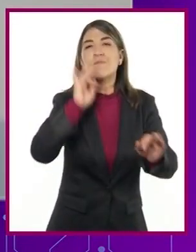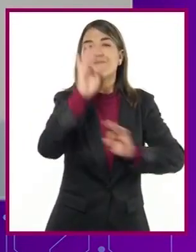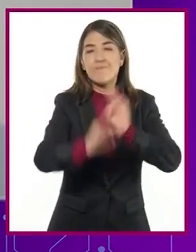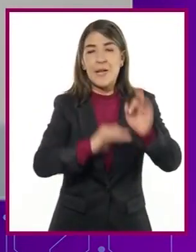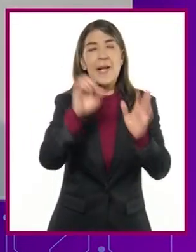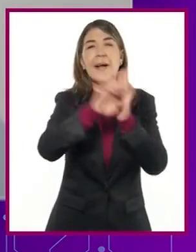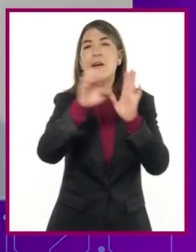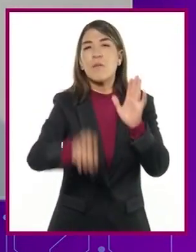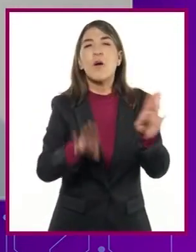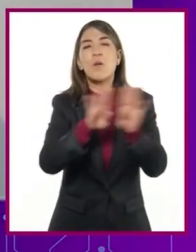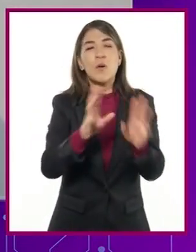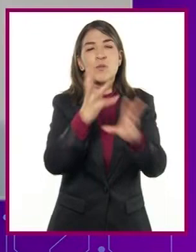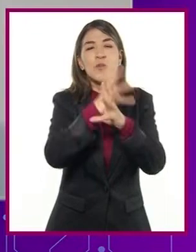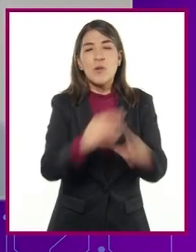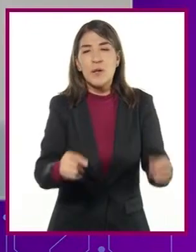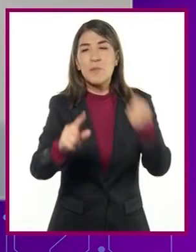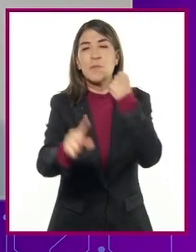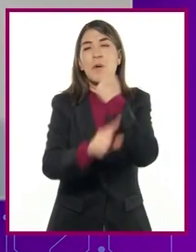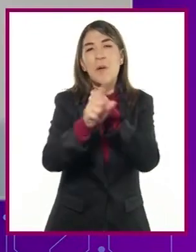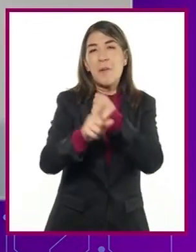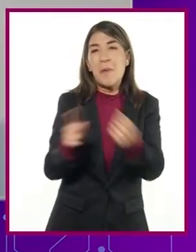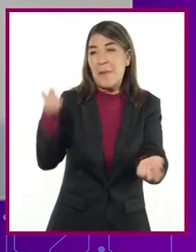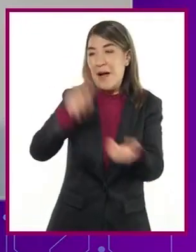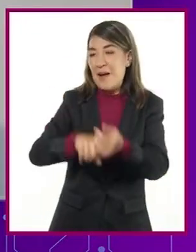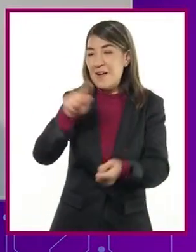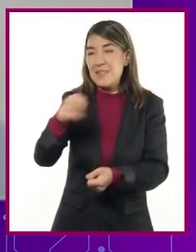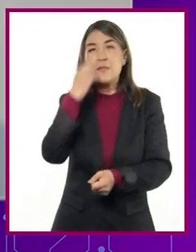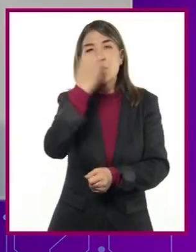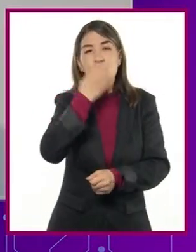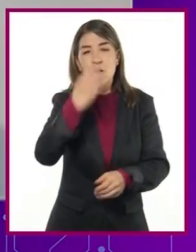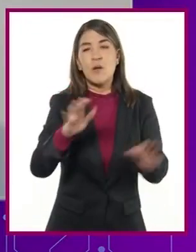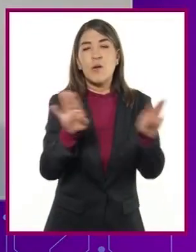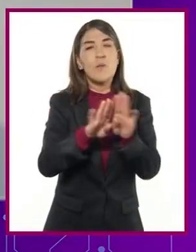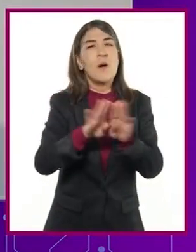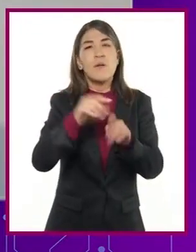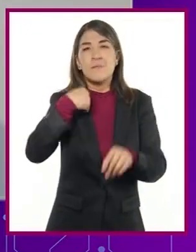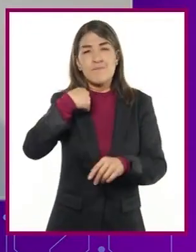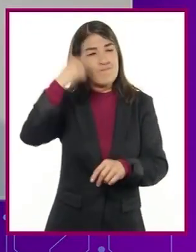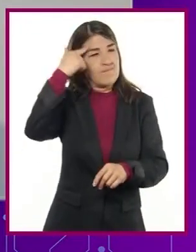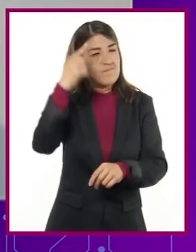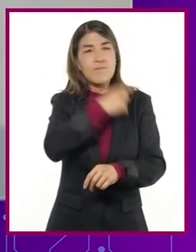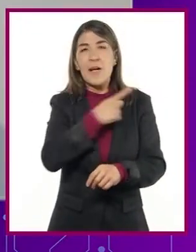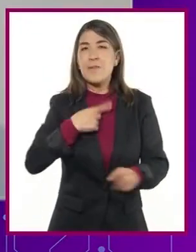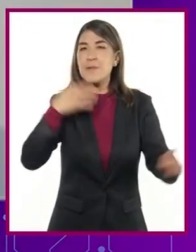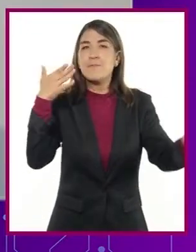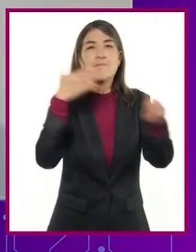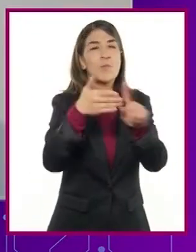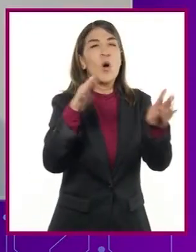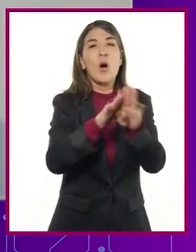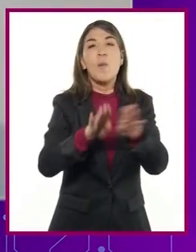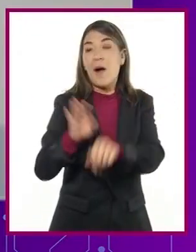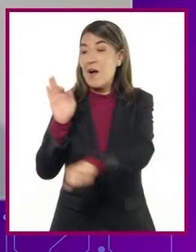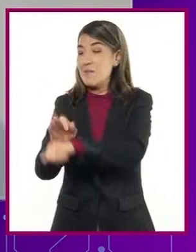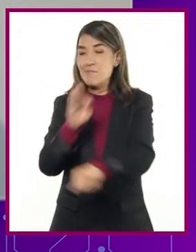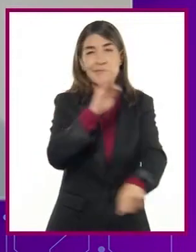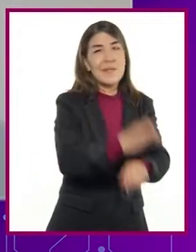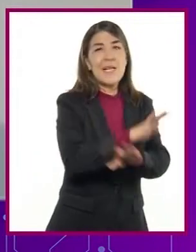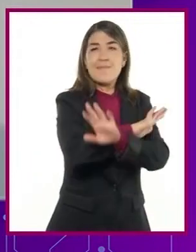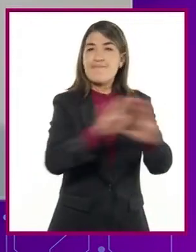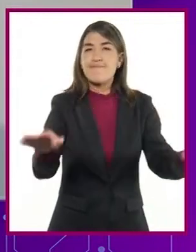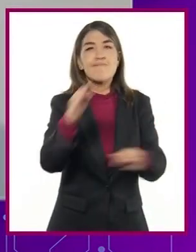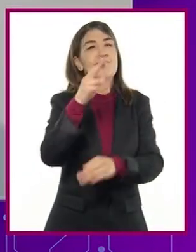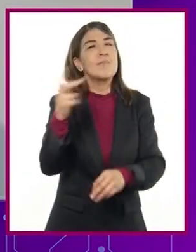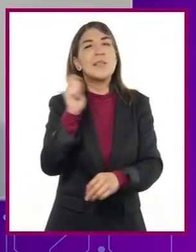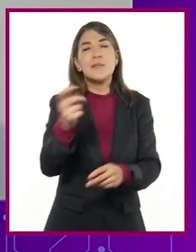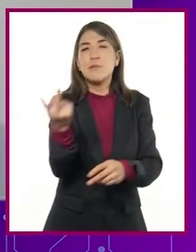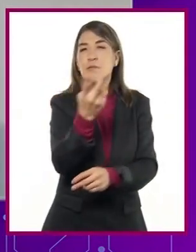en la solución de conflictos entre estudiantes, ya que me mantengo objetiva y neutra sin tomar partido de ninguno de los